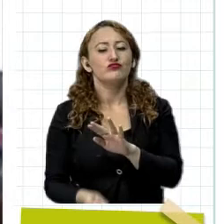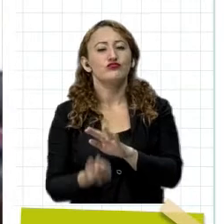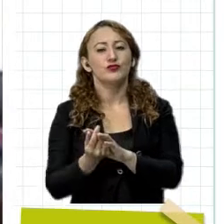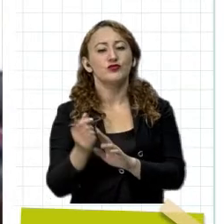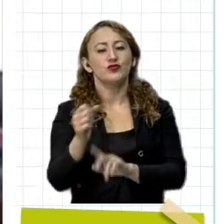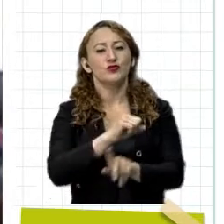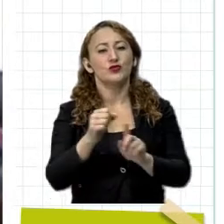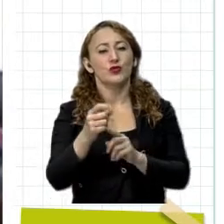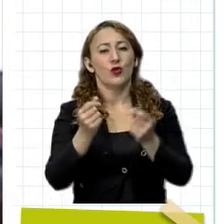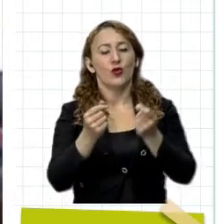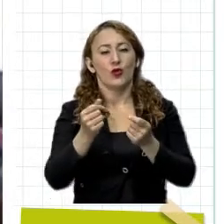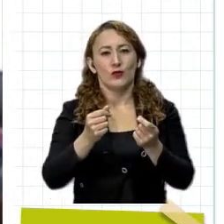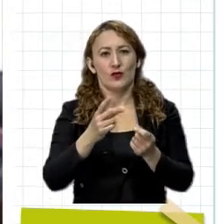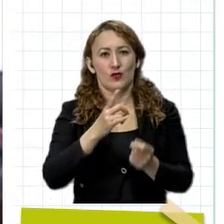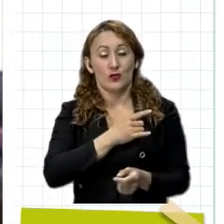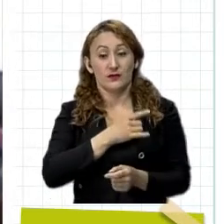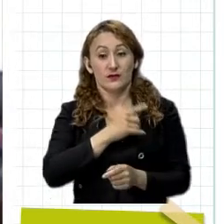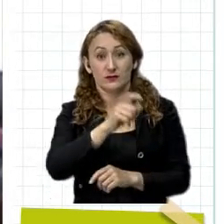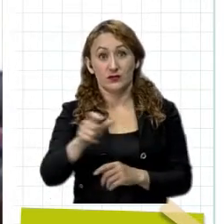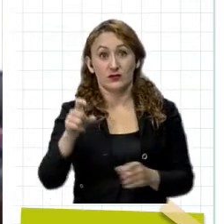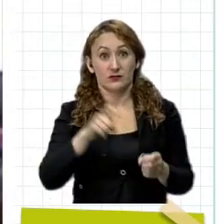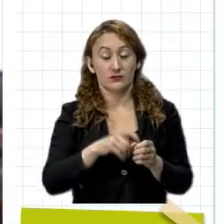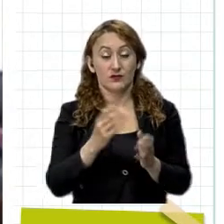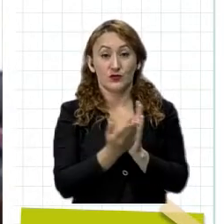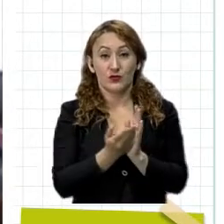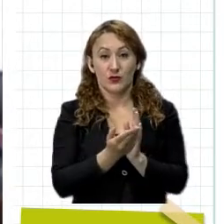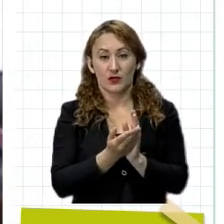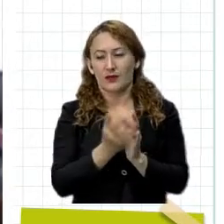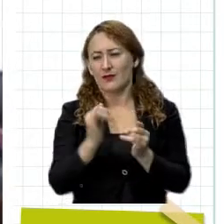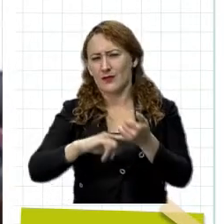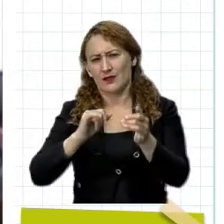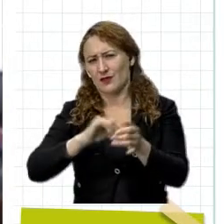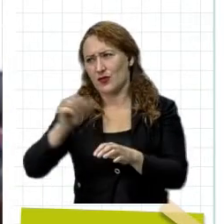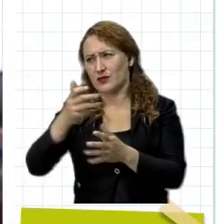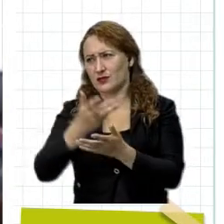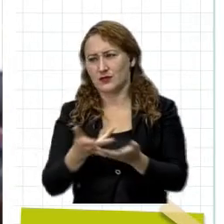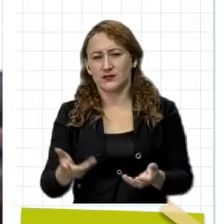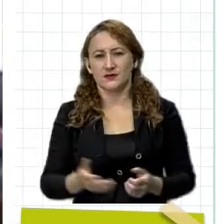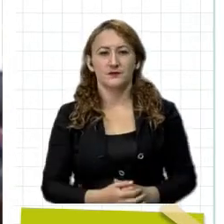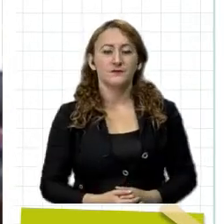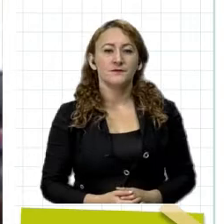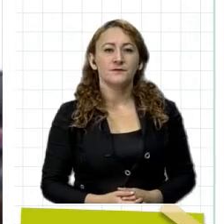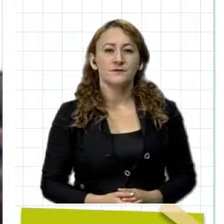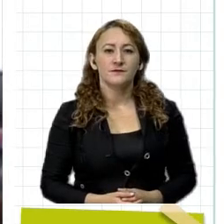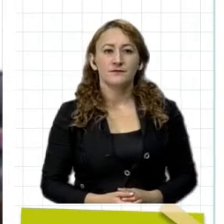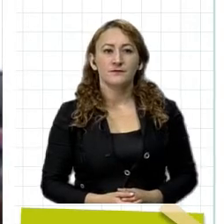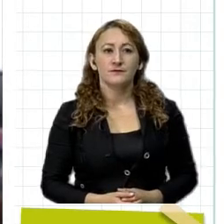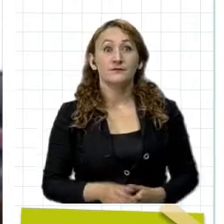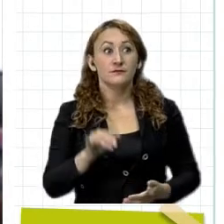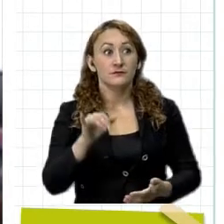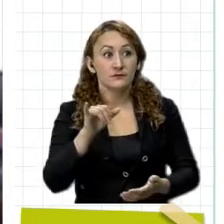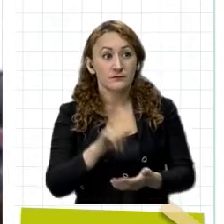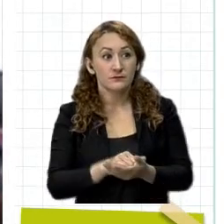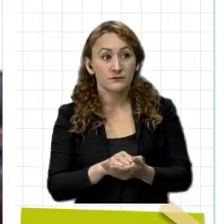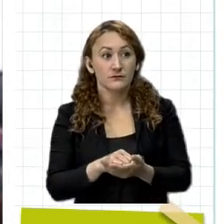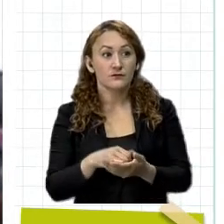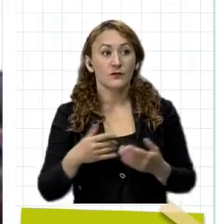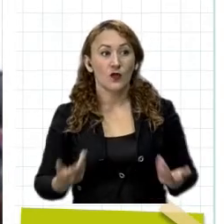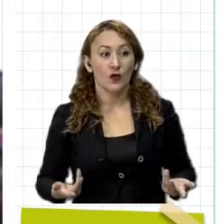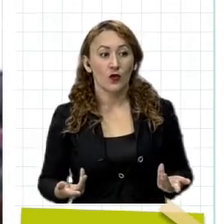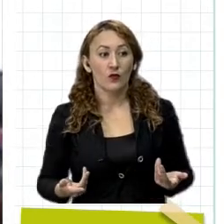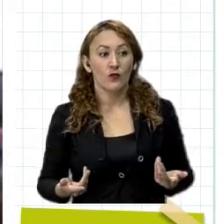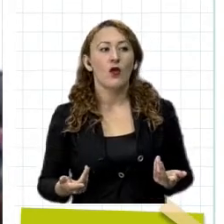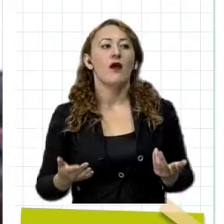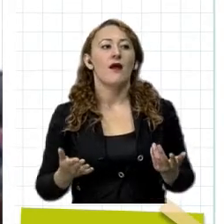alumnado universitario, independientemente de cualquier otra condición. A partir de entonces, se